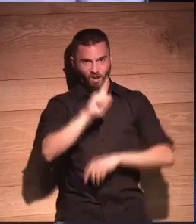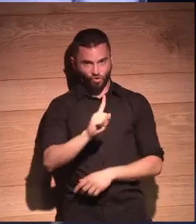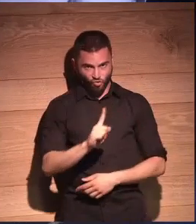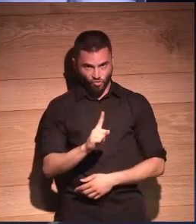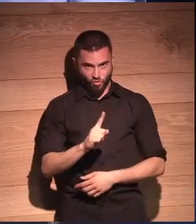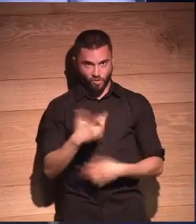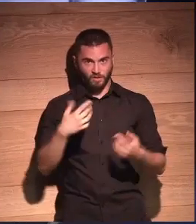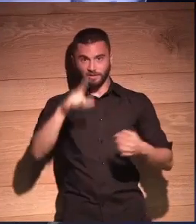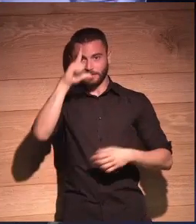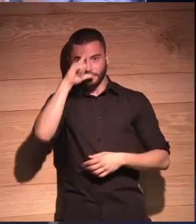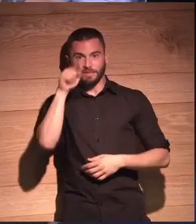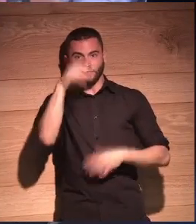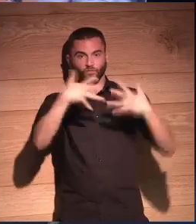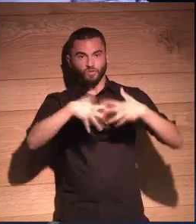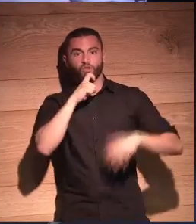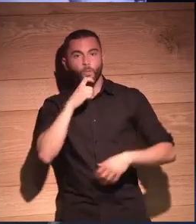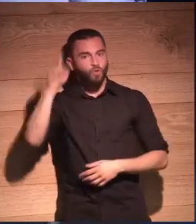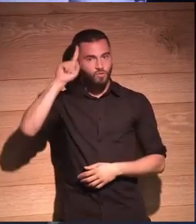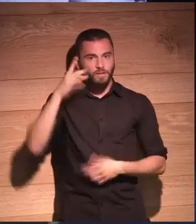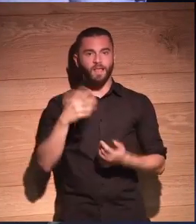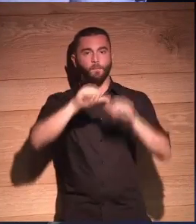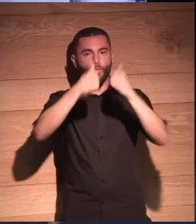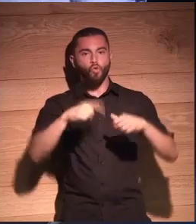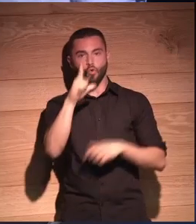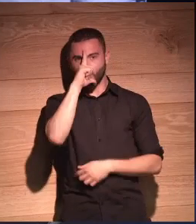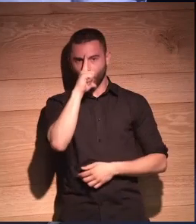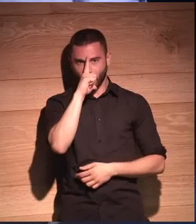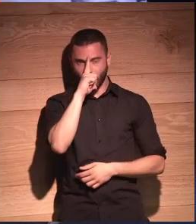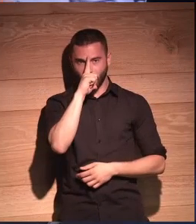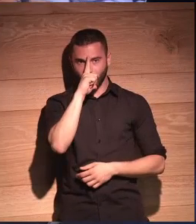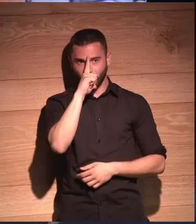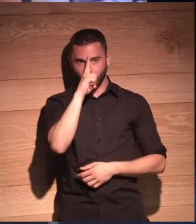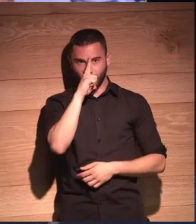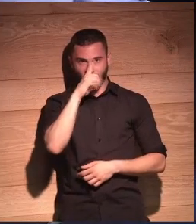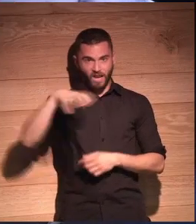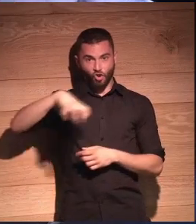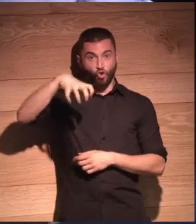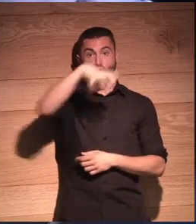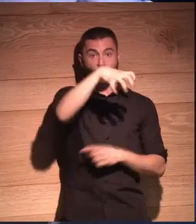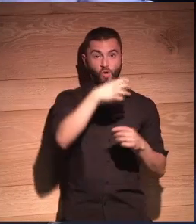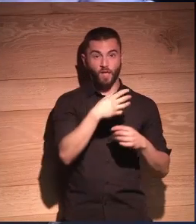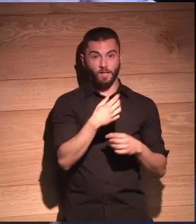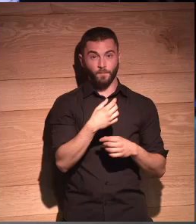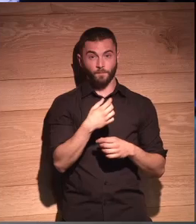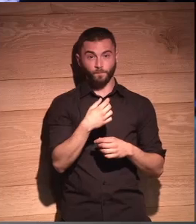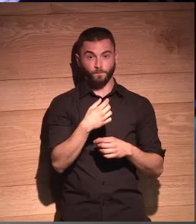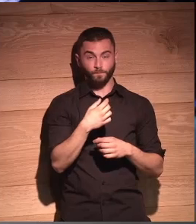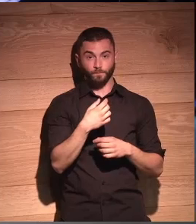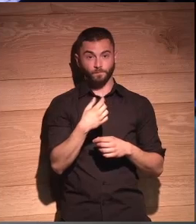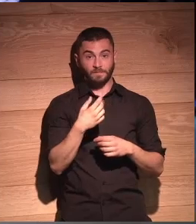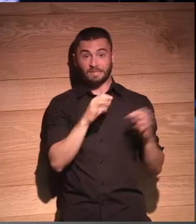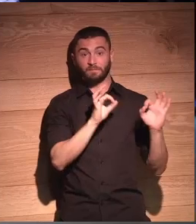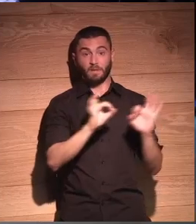Luna, y tampoco su módulo lunar. De hecho, el cohete que tenían previsto